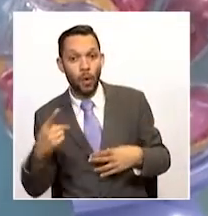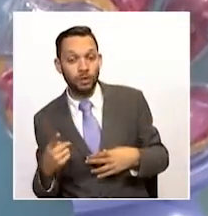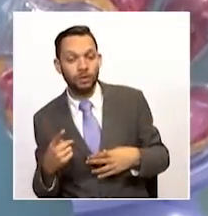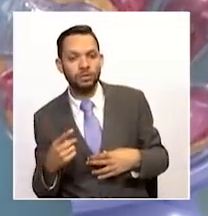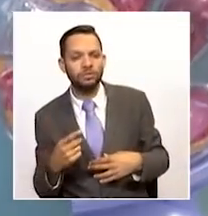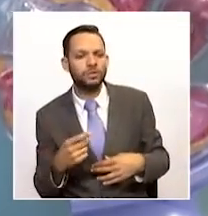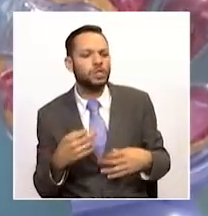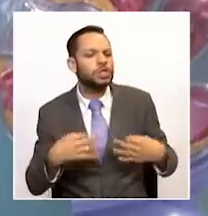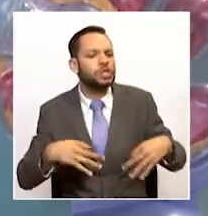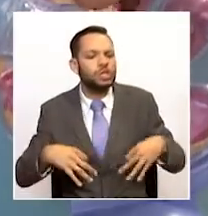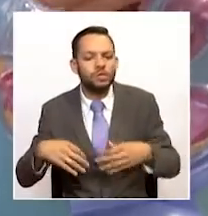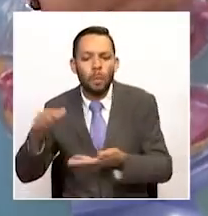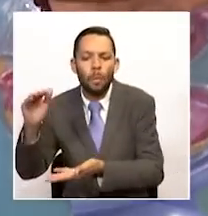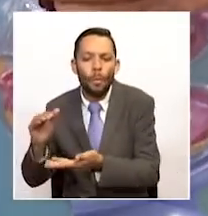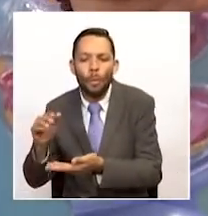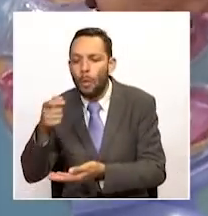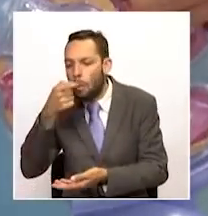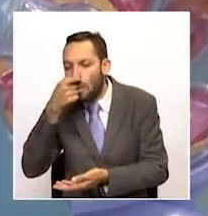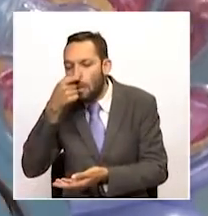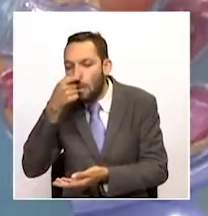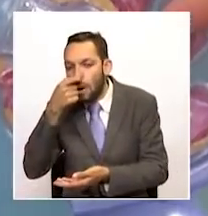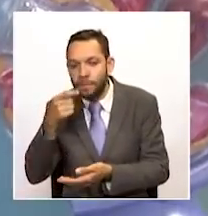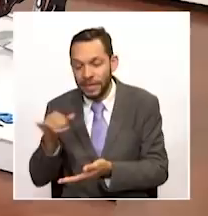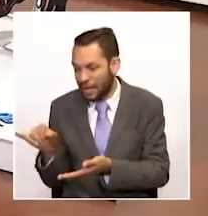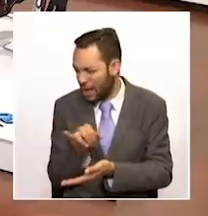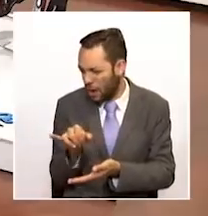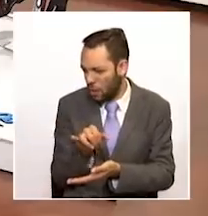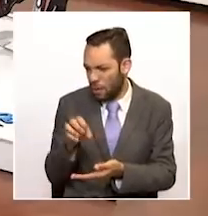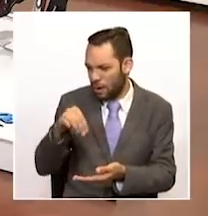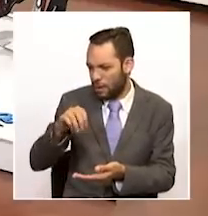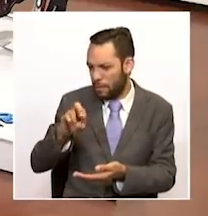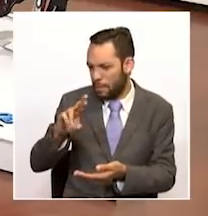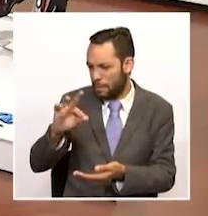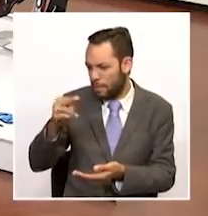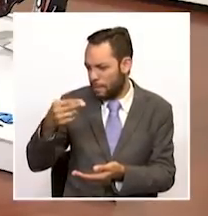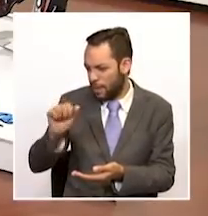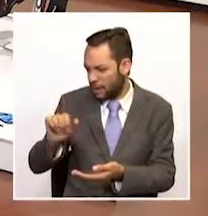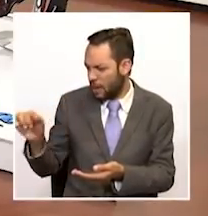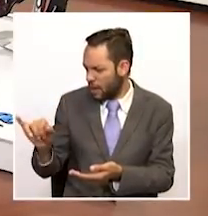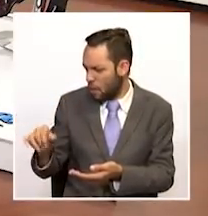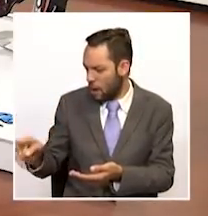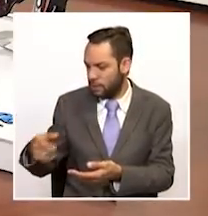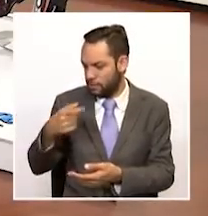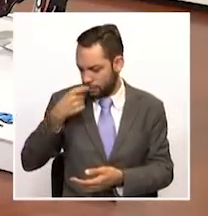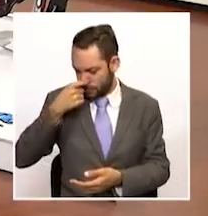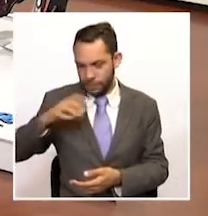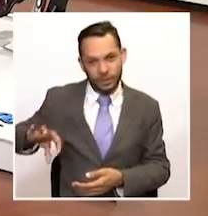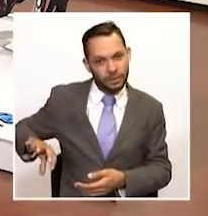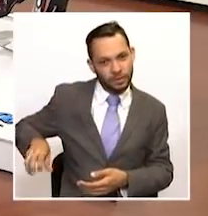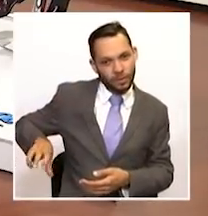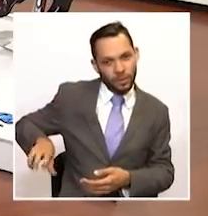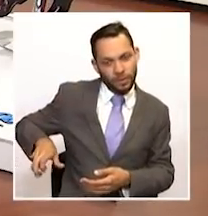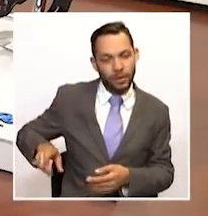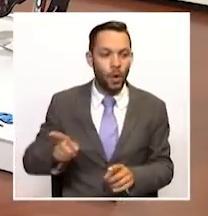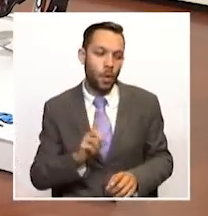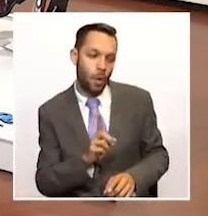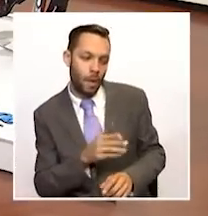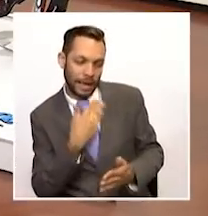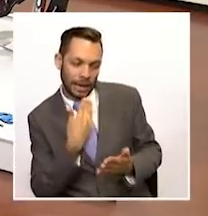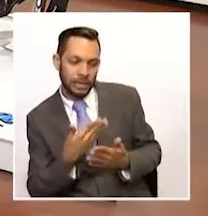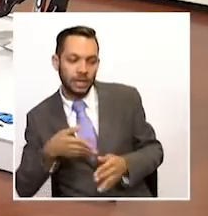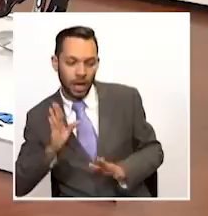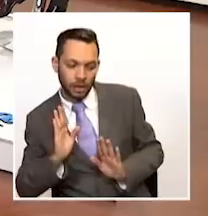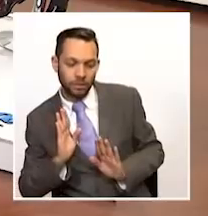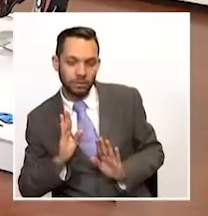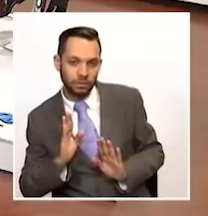pipita su otras pasaste por la pipa que tiene marta liliana no yo no gracias a veces no yo siempre de tu ojo eso